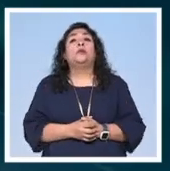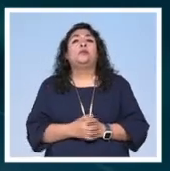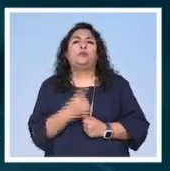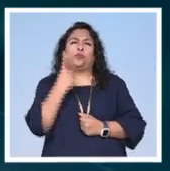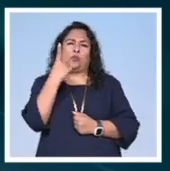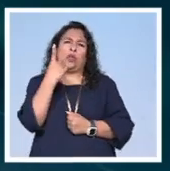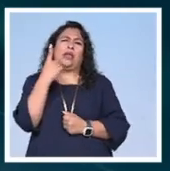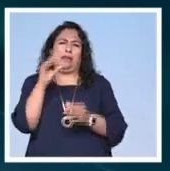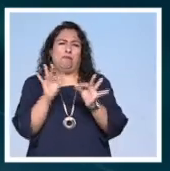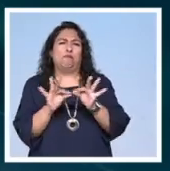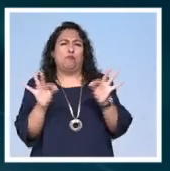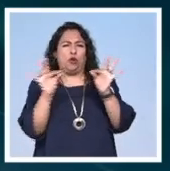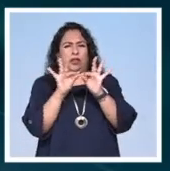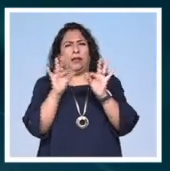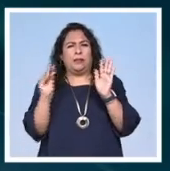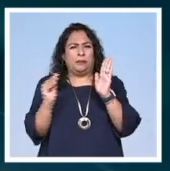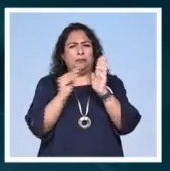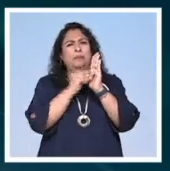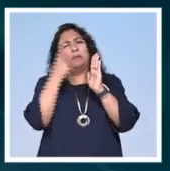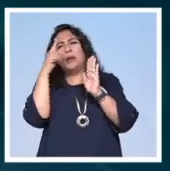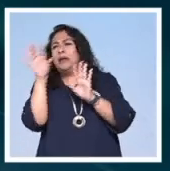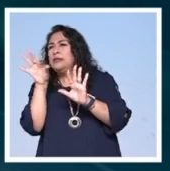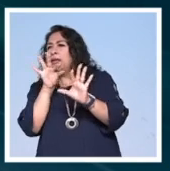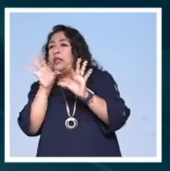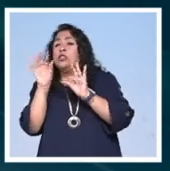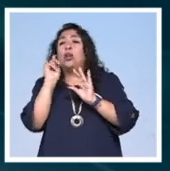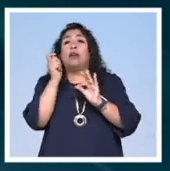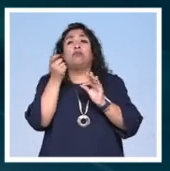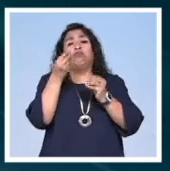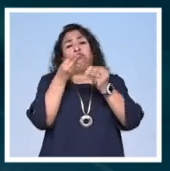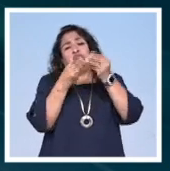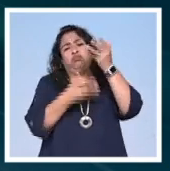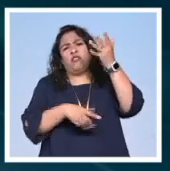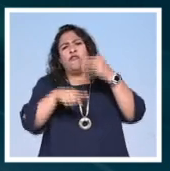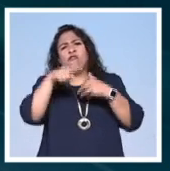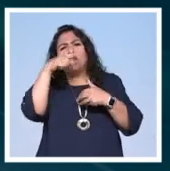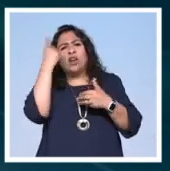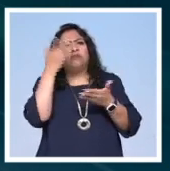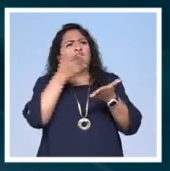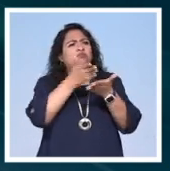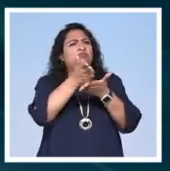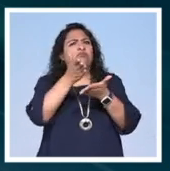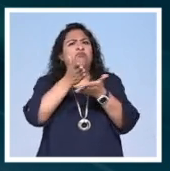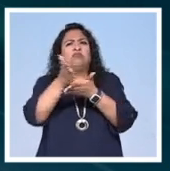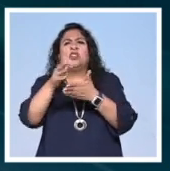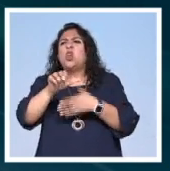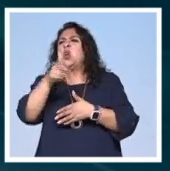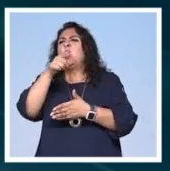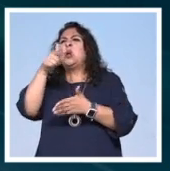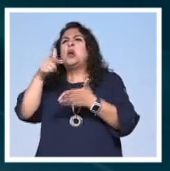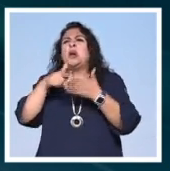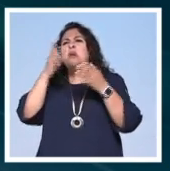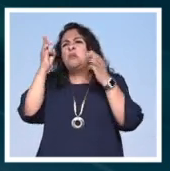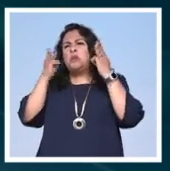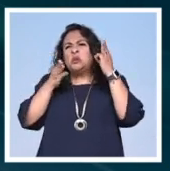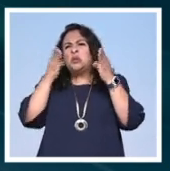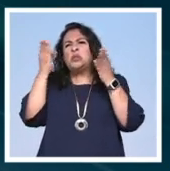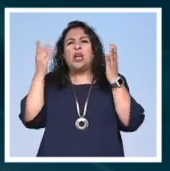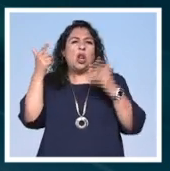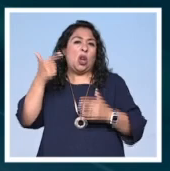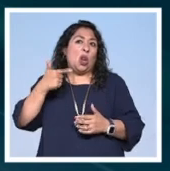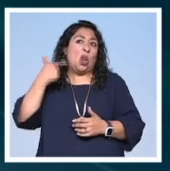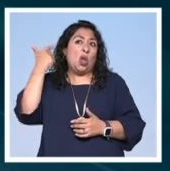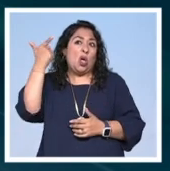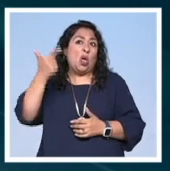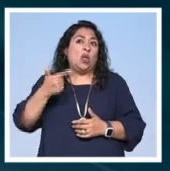criterios de de esas elecciones que era una oferta muy accesible que en otros lugares Pues los museos son en Londres pues